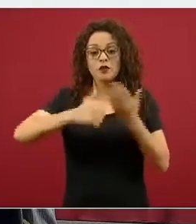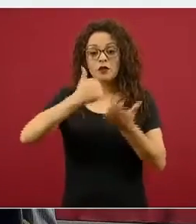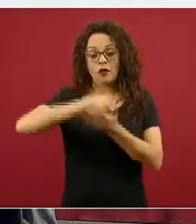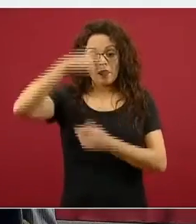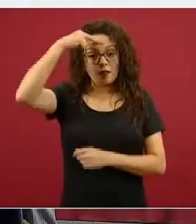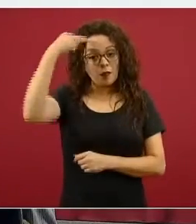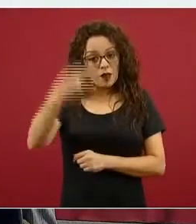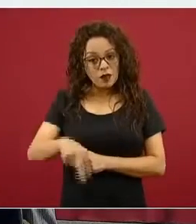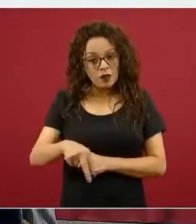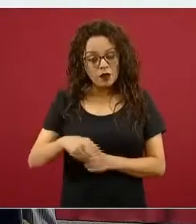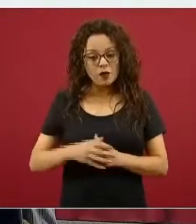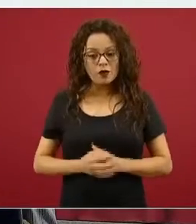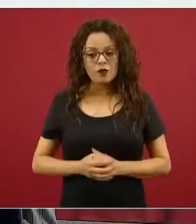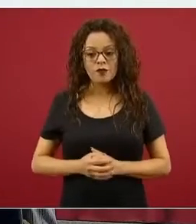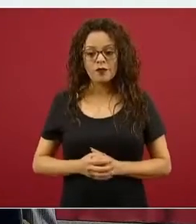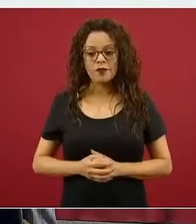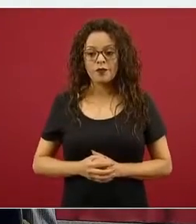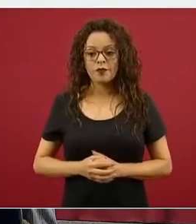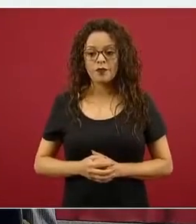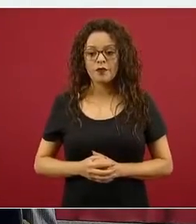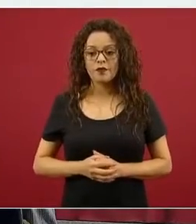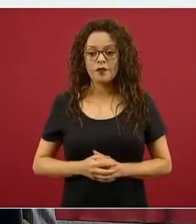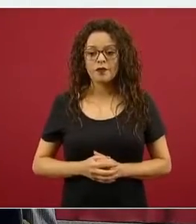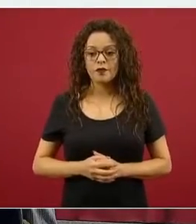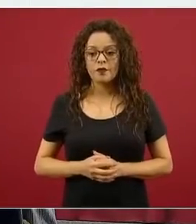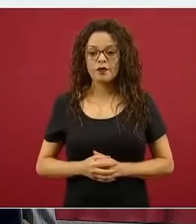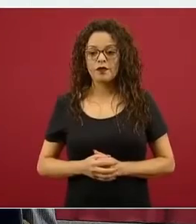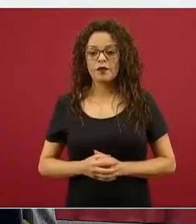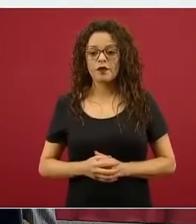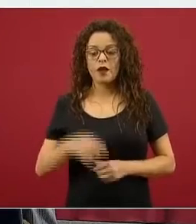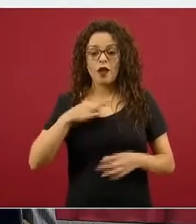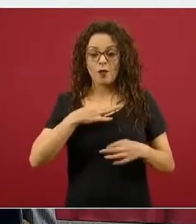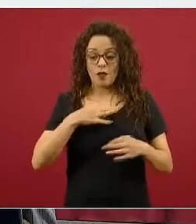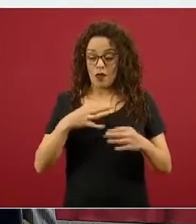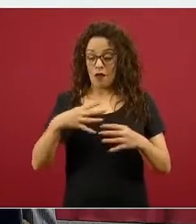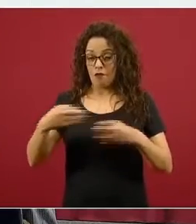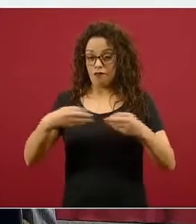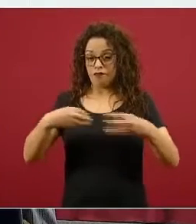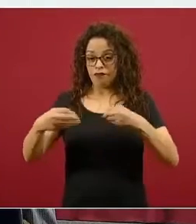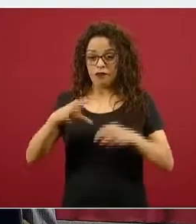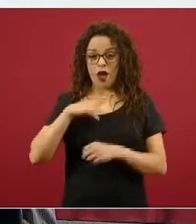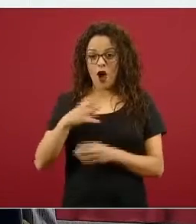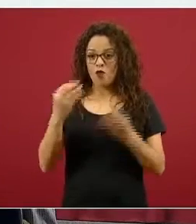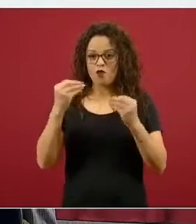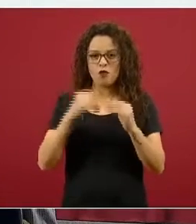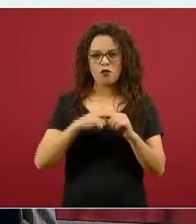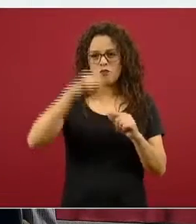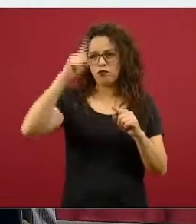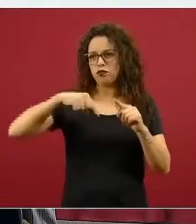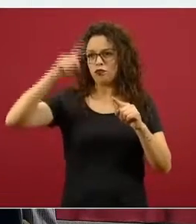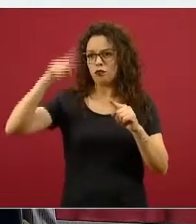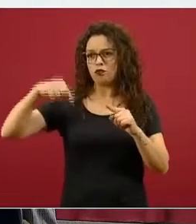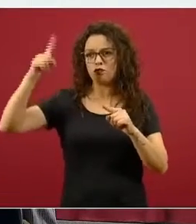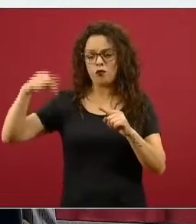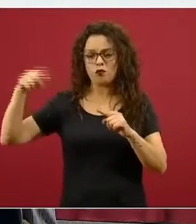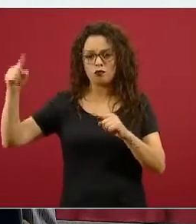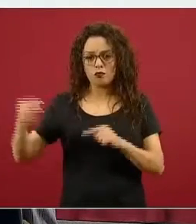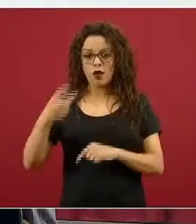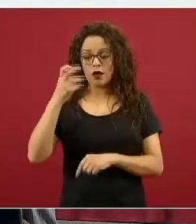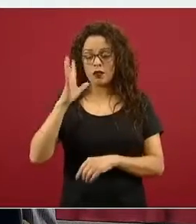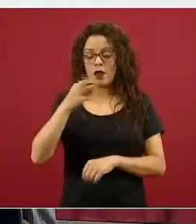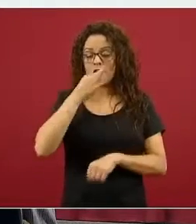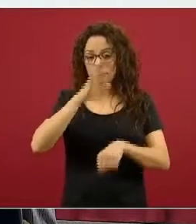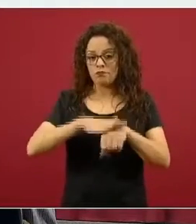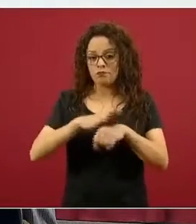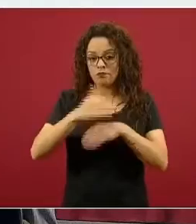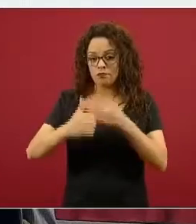La Ciudad de México también ha tenido una epidemia que subió mucho y ha tenido altos y bajos. Esto lo ha reportado la Ciudad de